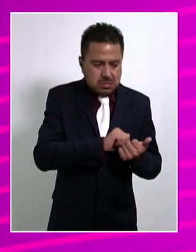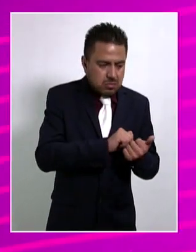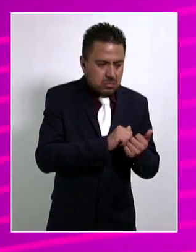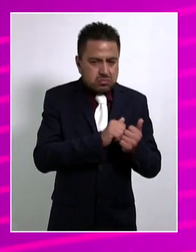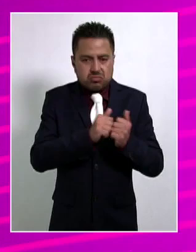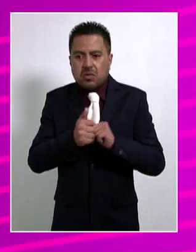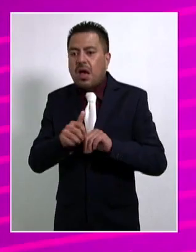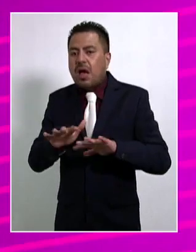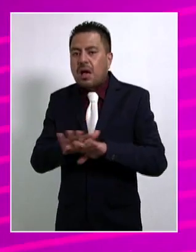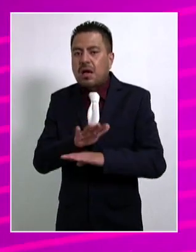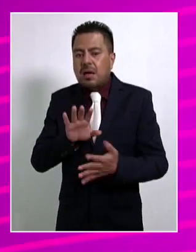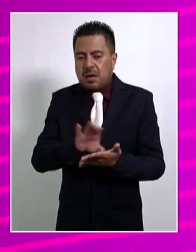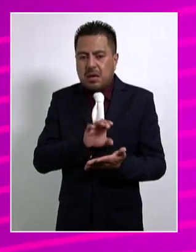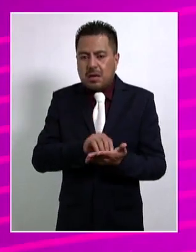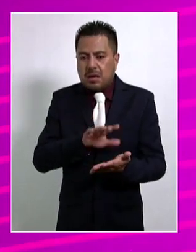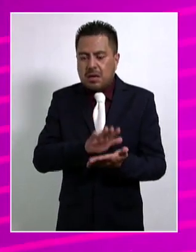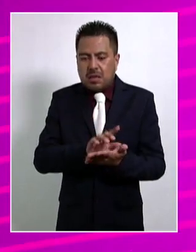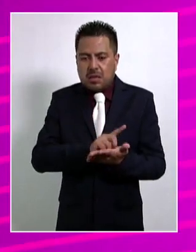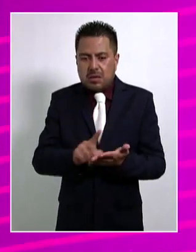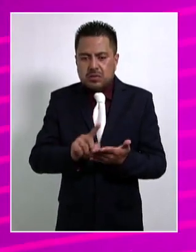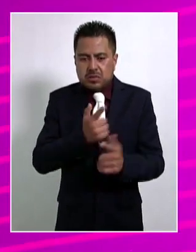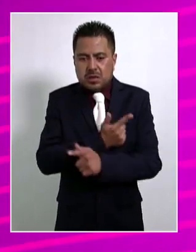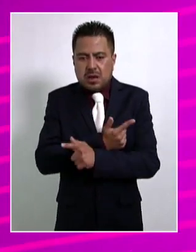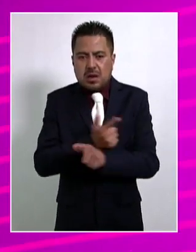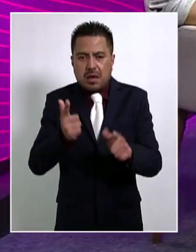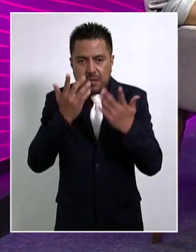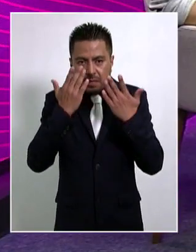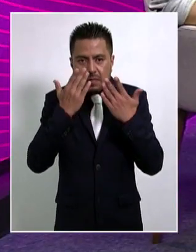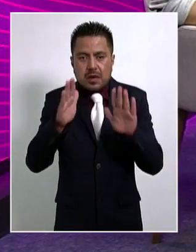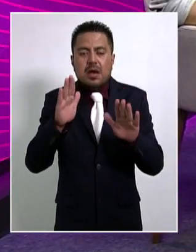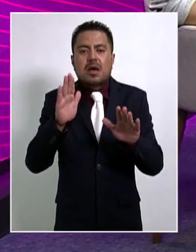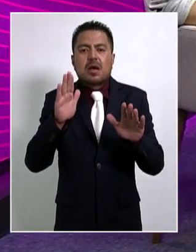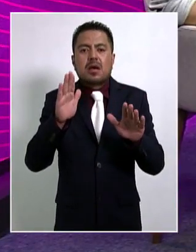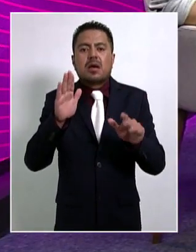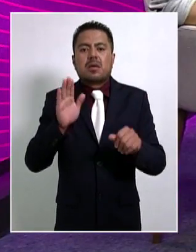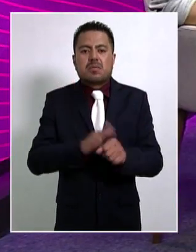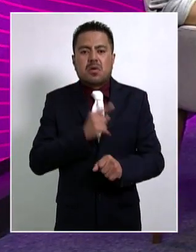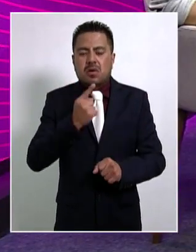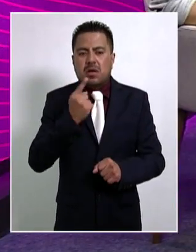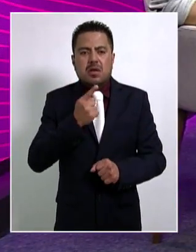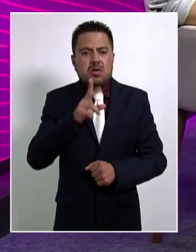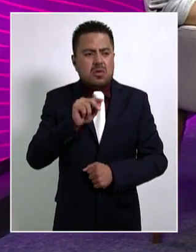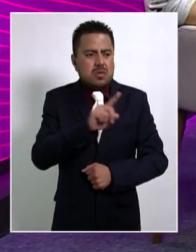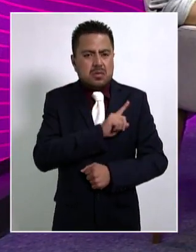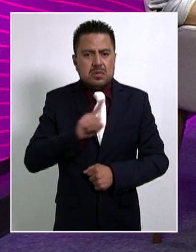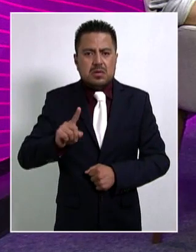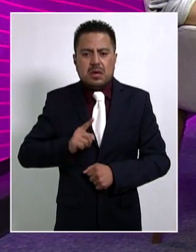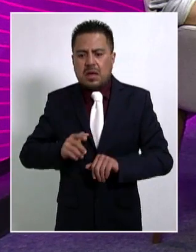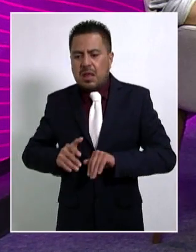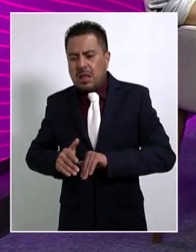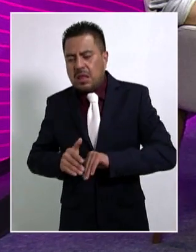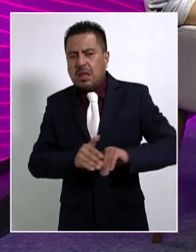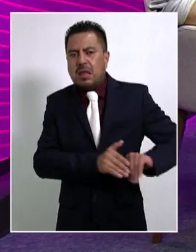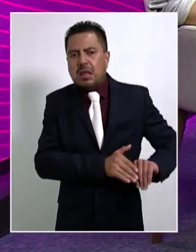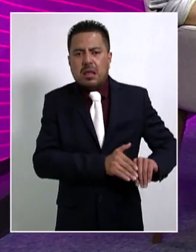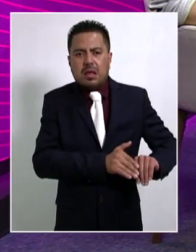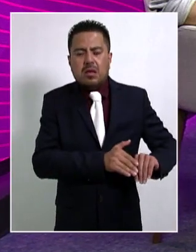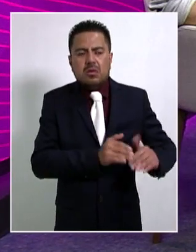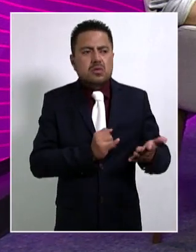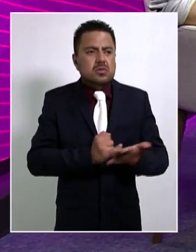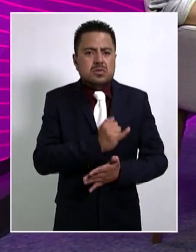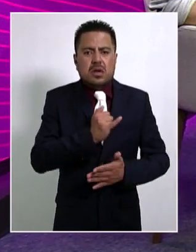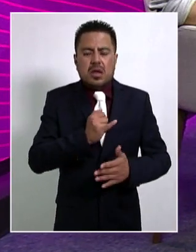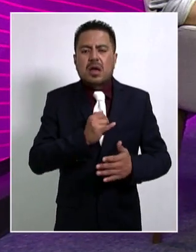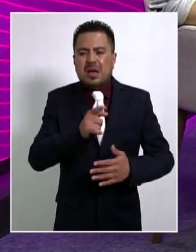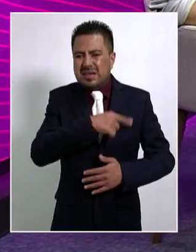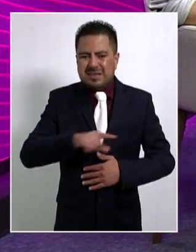también en una agenda de derechos y libertades, ¿no? Porque también no debemos dejar al lado que justo el Estado en